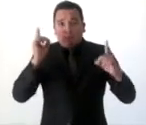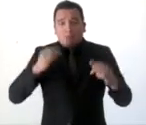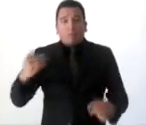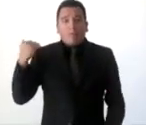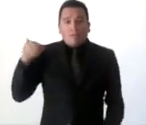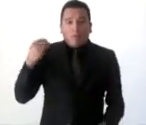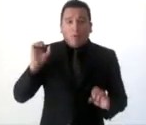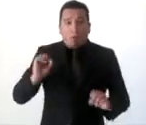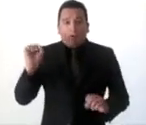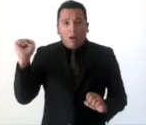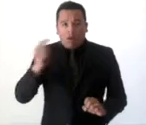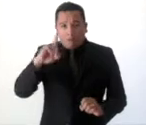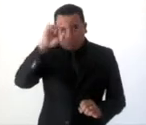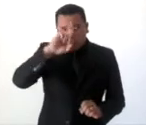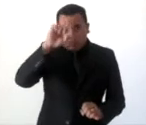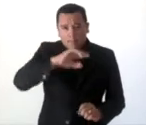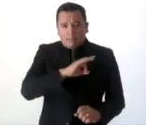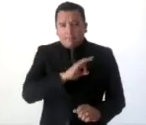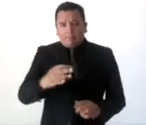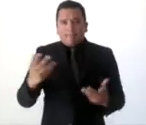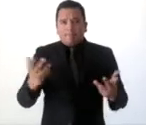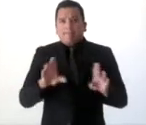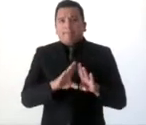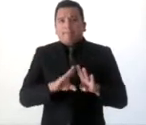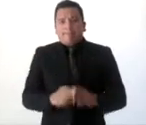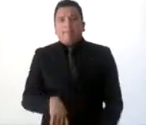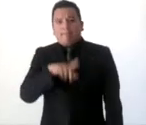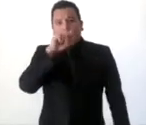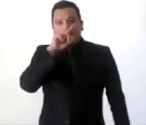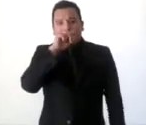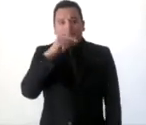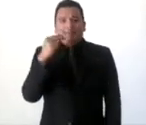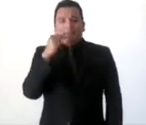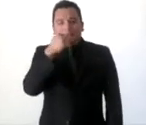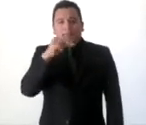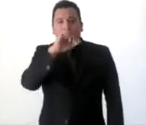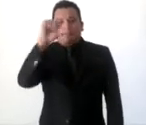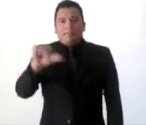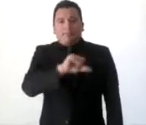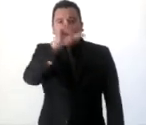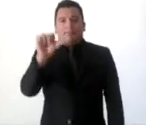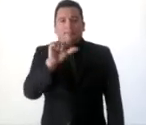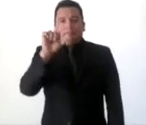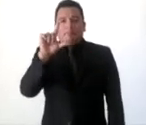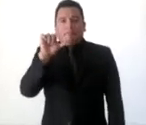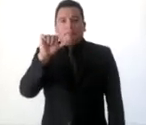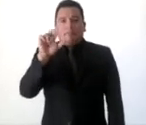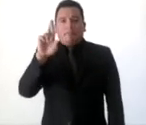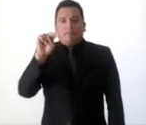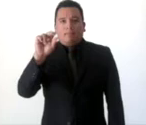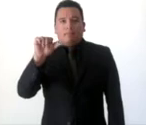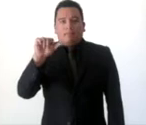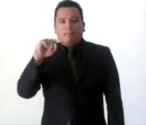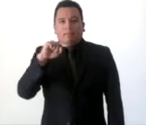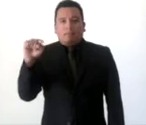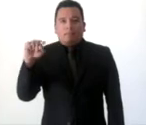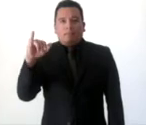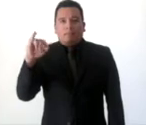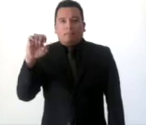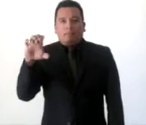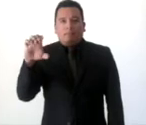duda, comentario o bien una sugerencia lo puede hacer a través de Twitter, en donde nos va a encontrar como